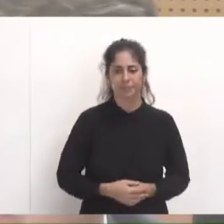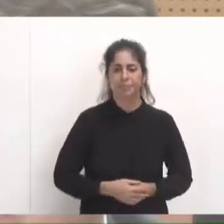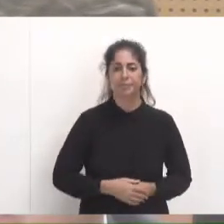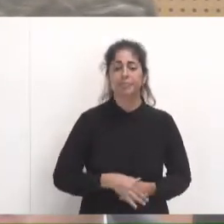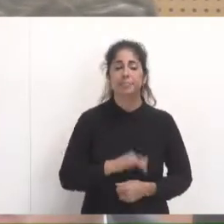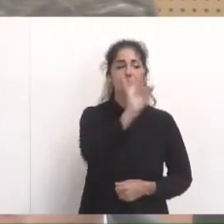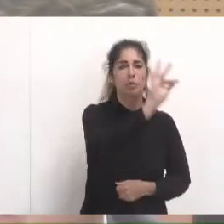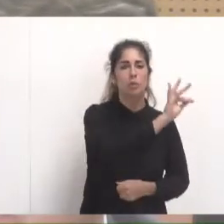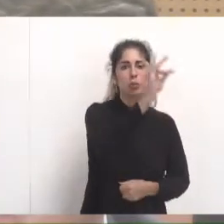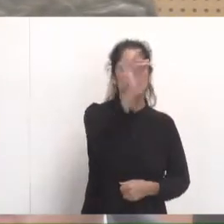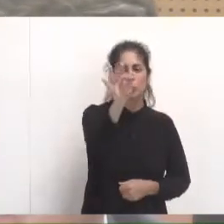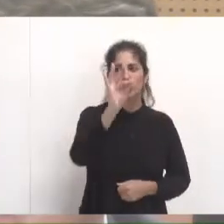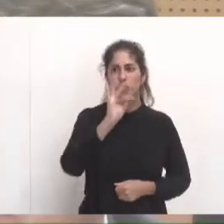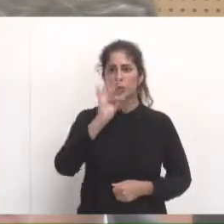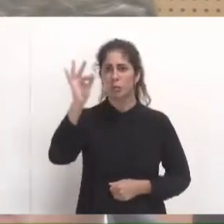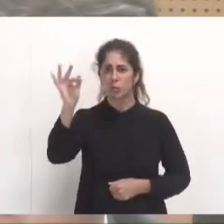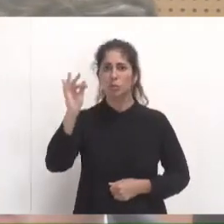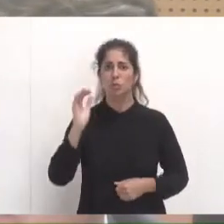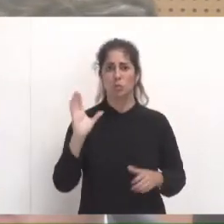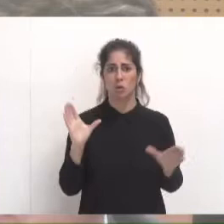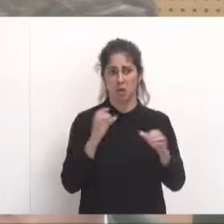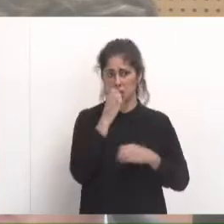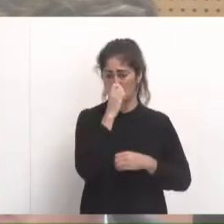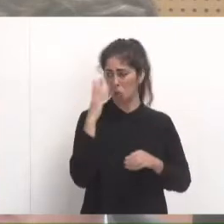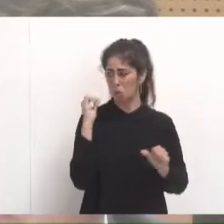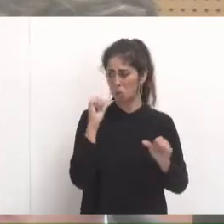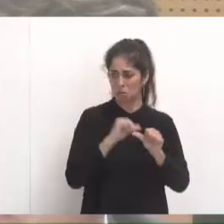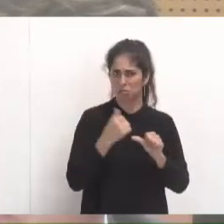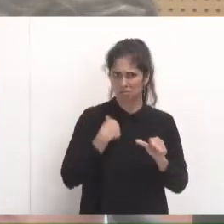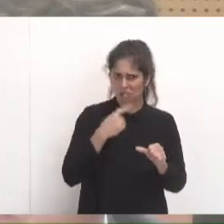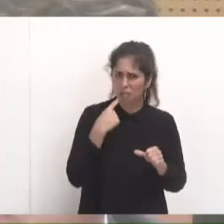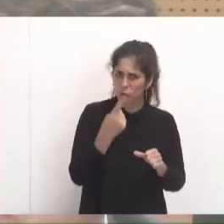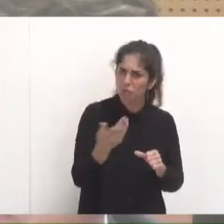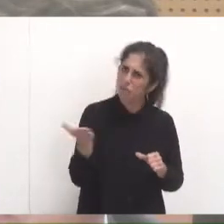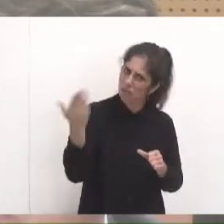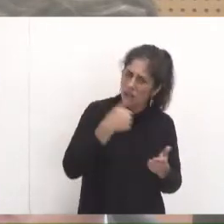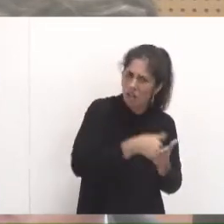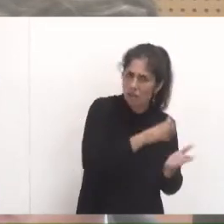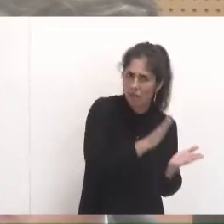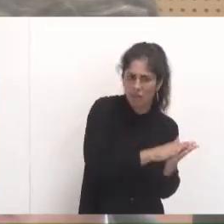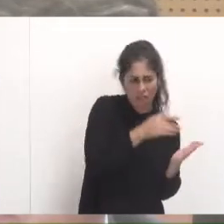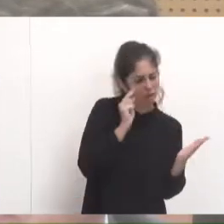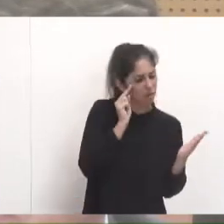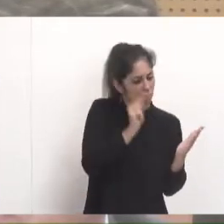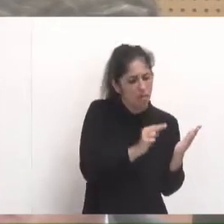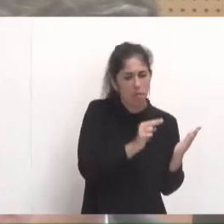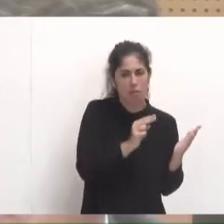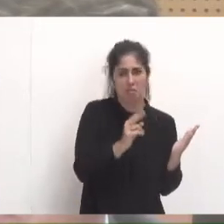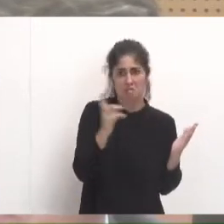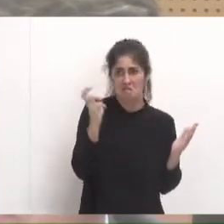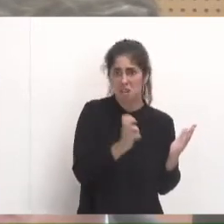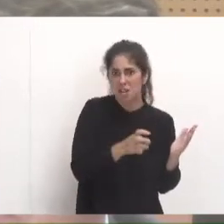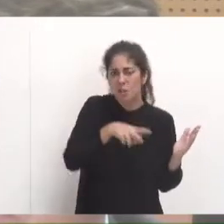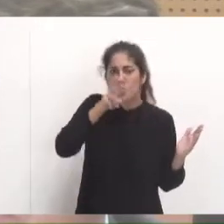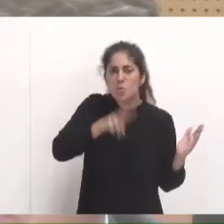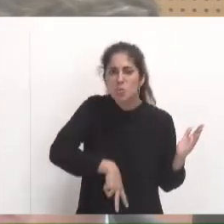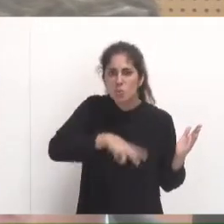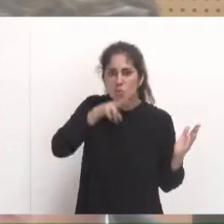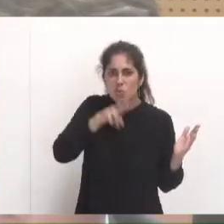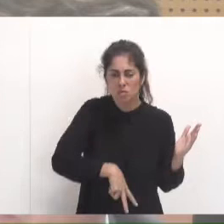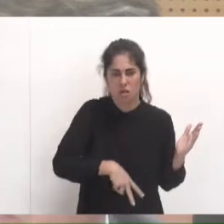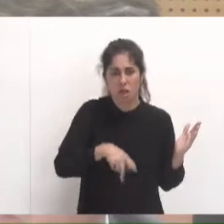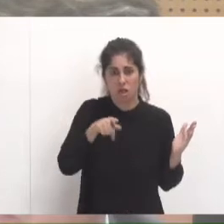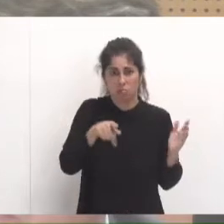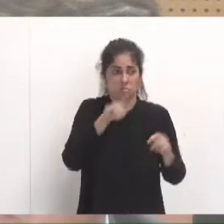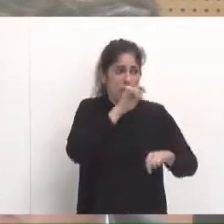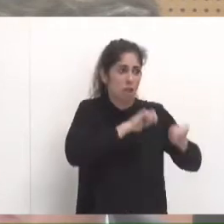le hemos dicho que puede ir a ver el expediente. No ha ido ni una sola vez a ver el expediente. Se ha llevado por lo que le han escrito